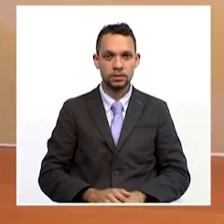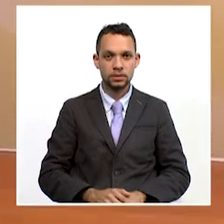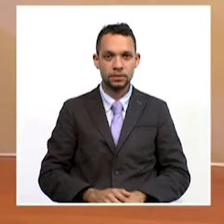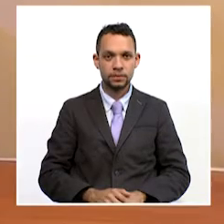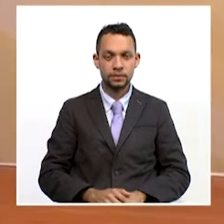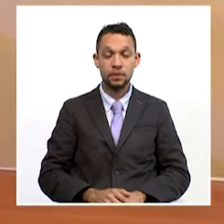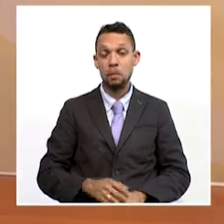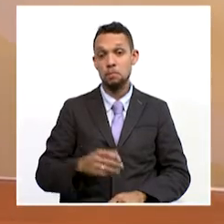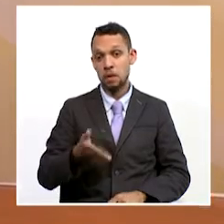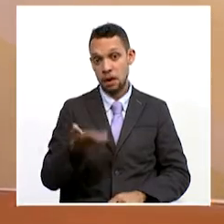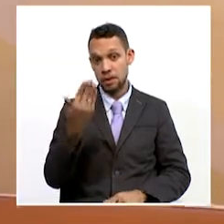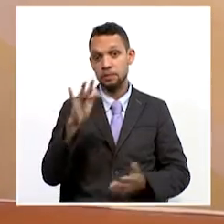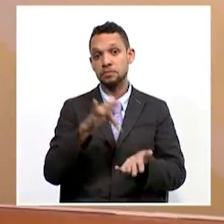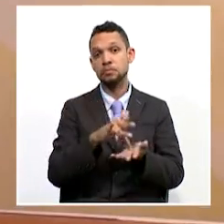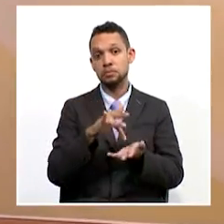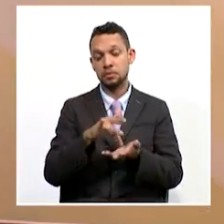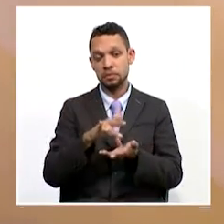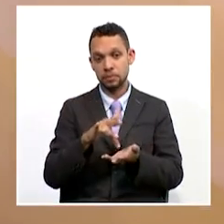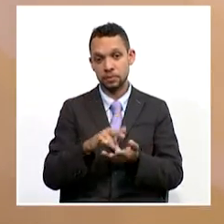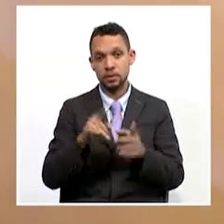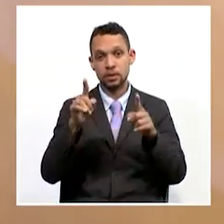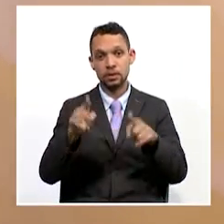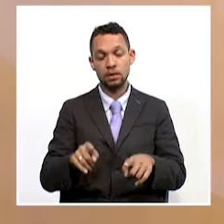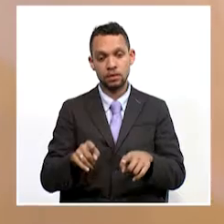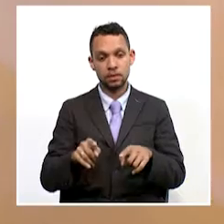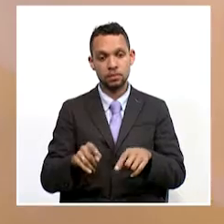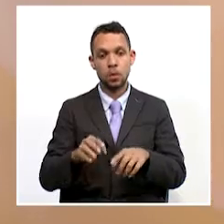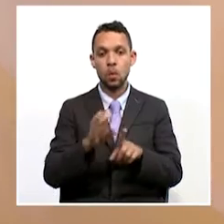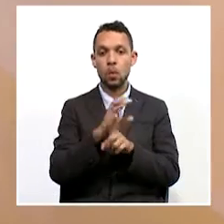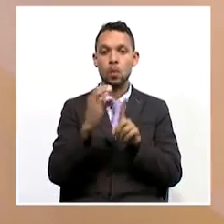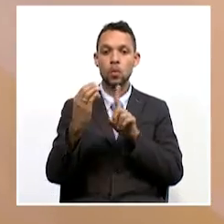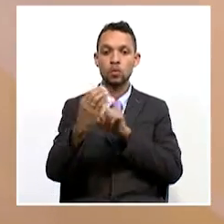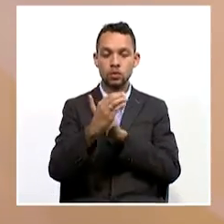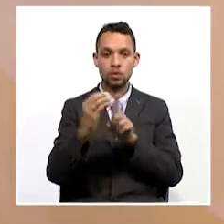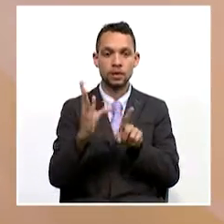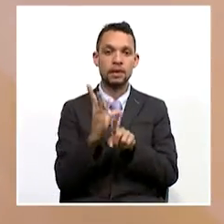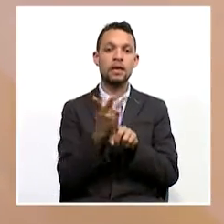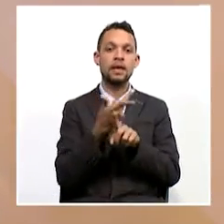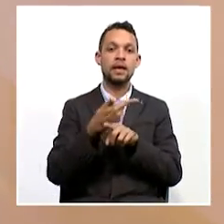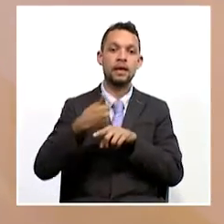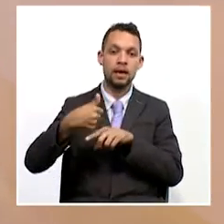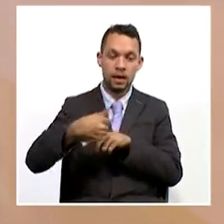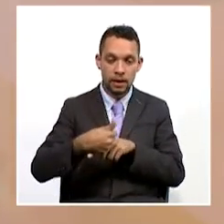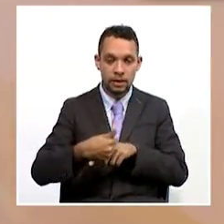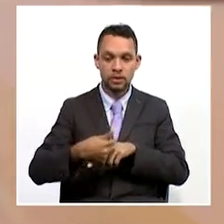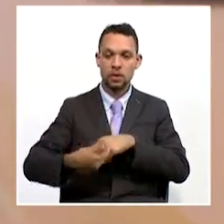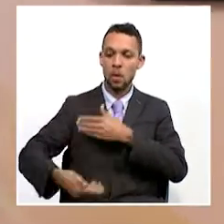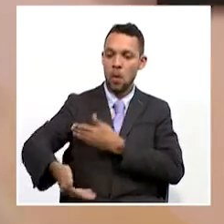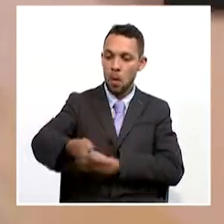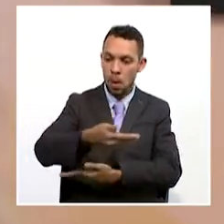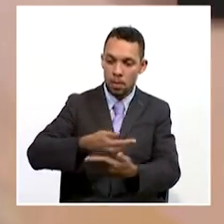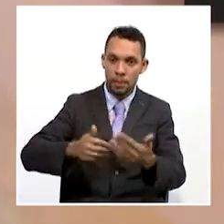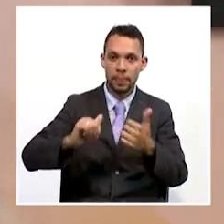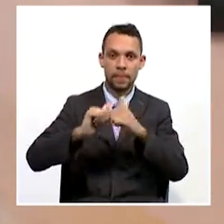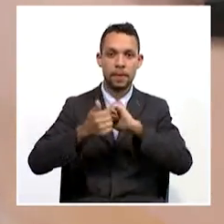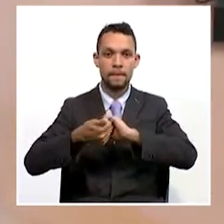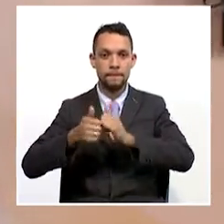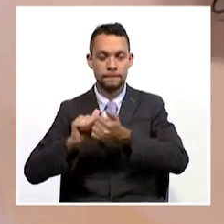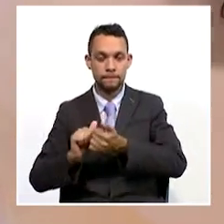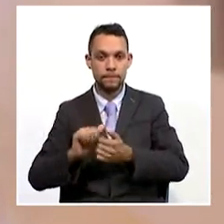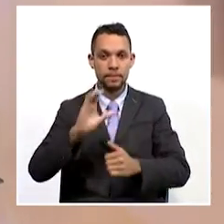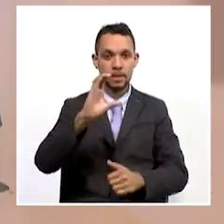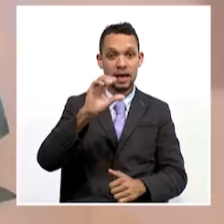Hay que asistir. A través de presentaciones culturales y artísticas y encuentros lúdicos y deportivos, el barrio El Caribe